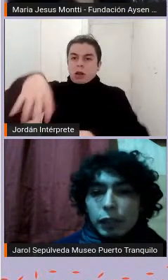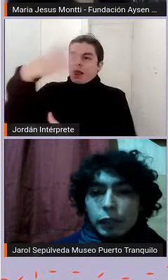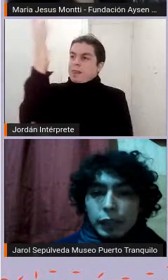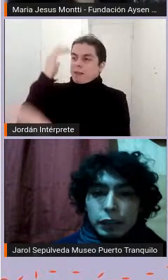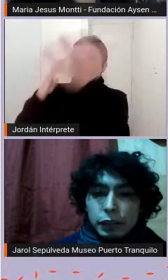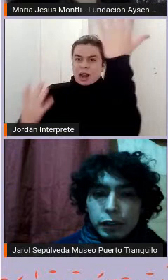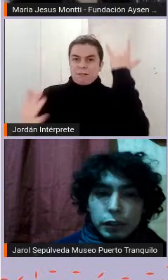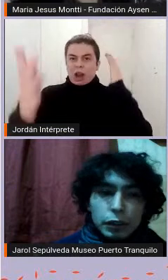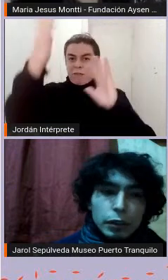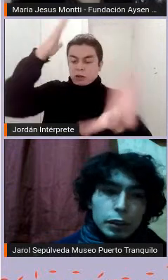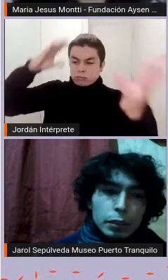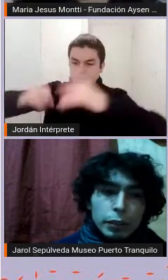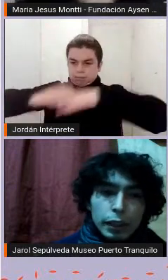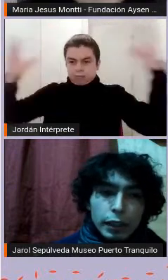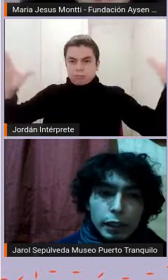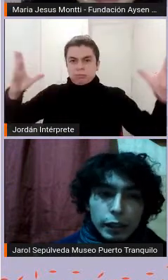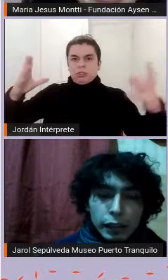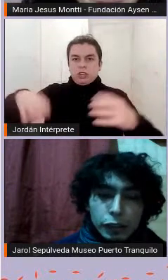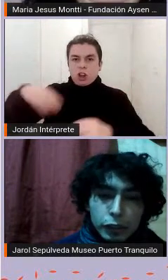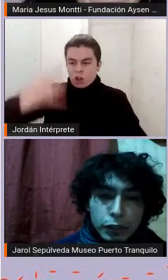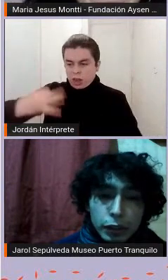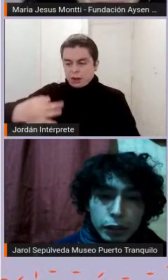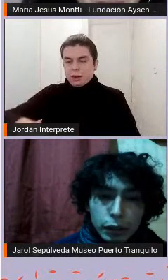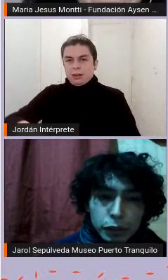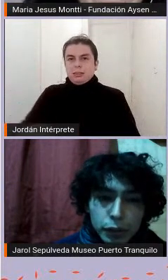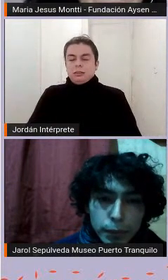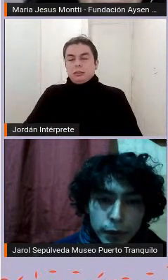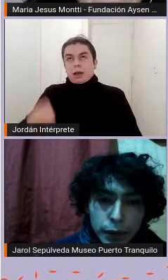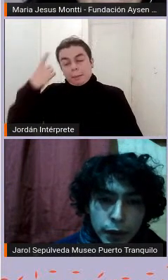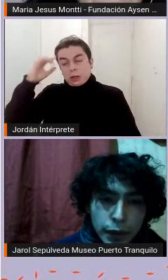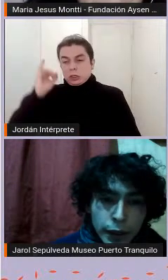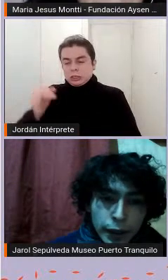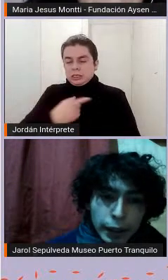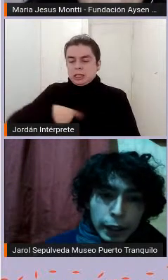plantar un árbol nativo, ¿cierto?, y no poner exótico o introducido.